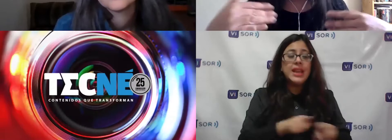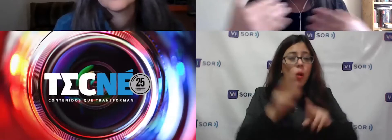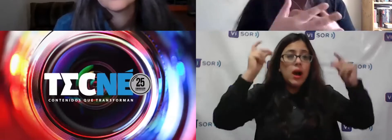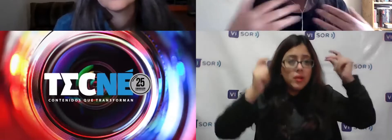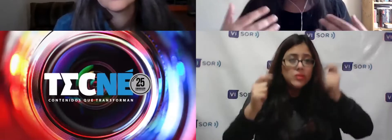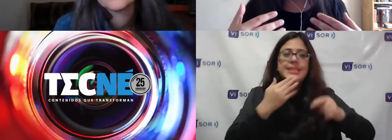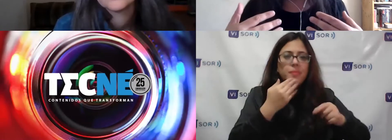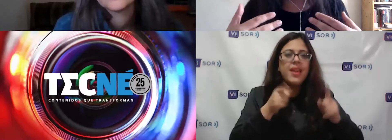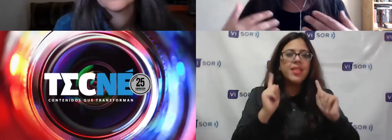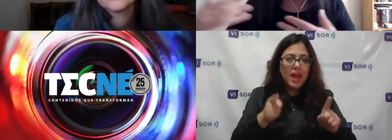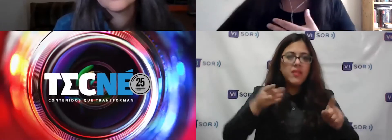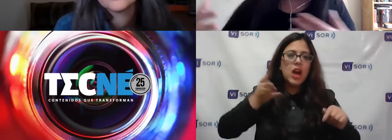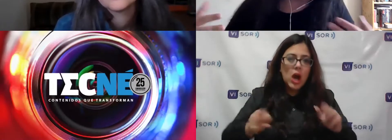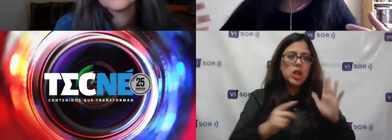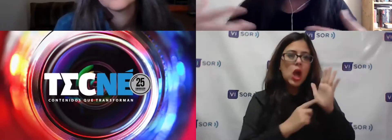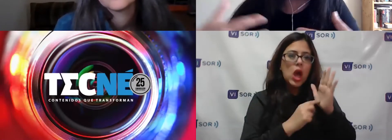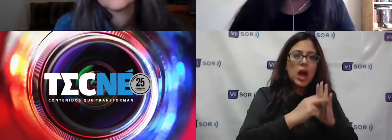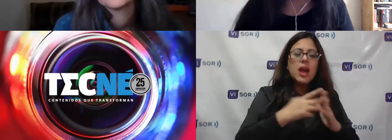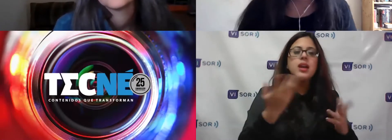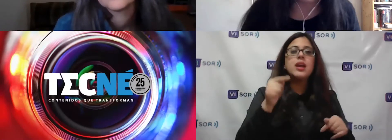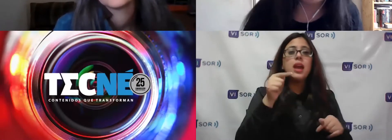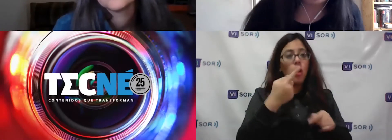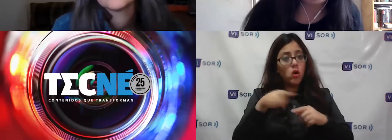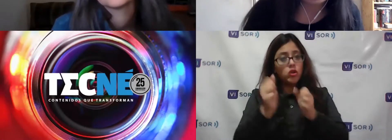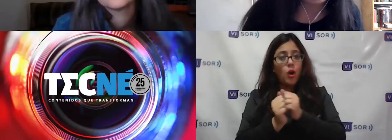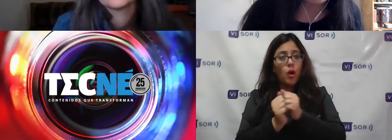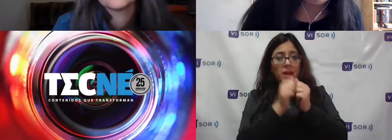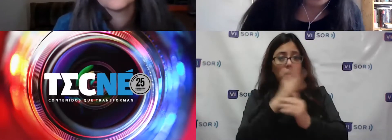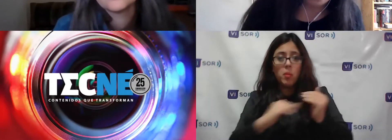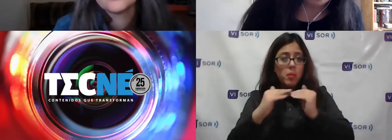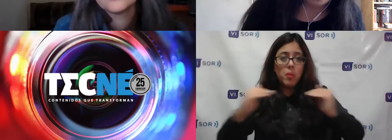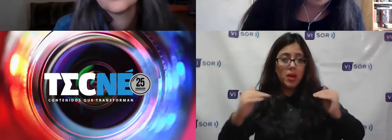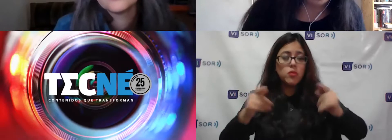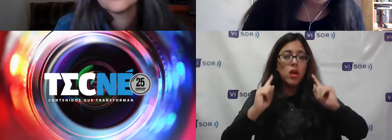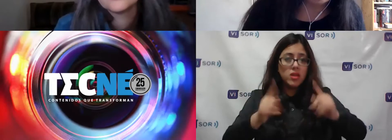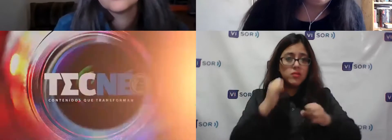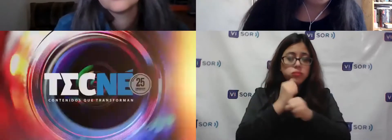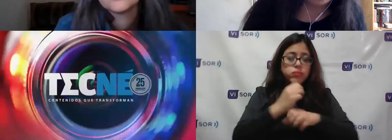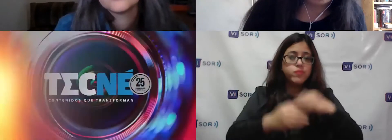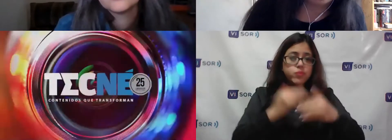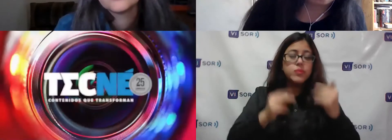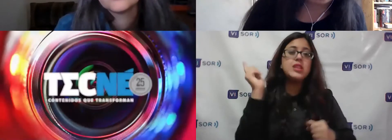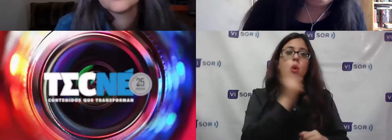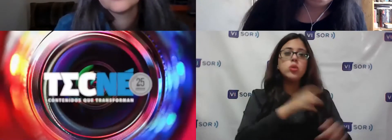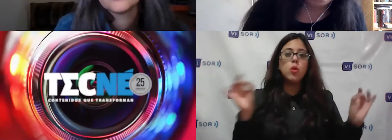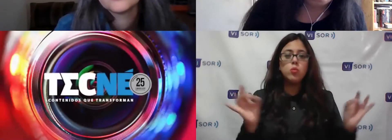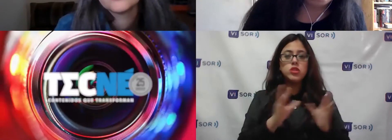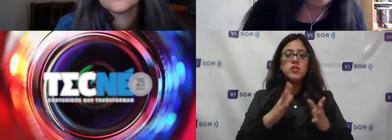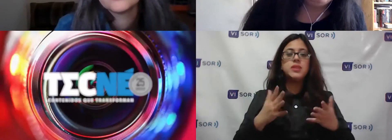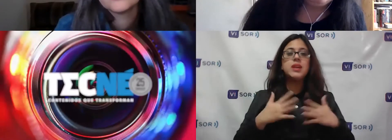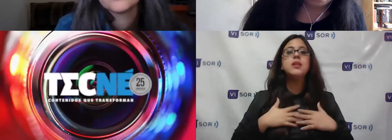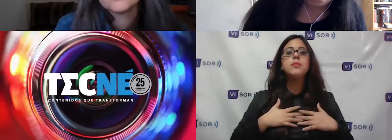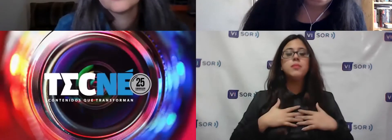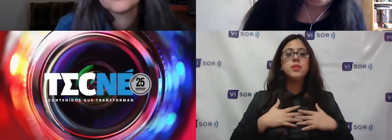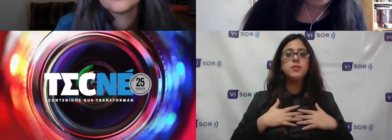el mismo paso para que el resto de sus compañeros entonces y luego lo último quizás a mí bueno yo personalmente